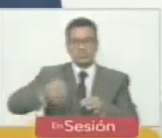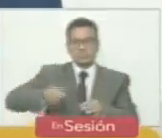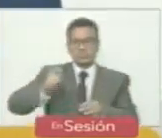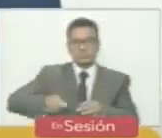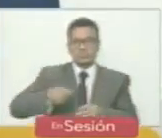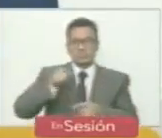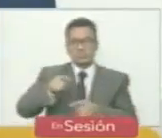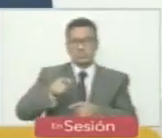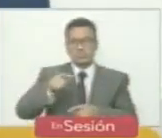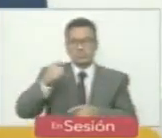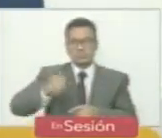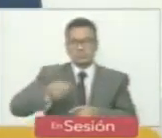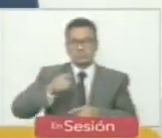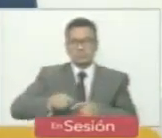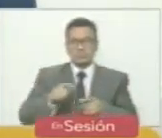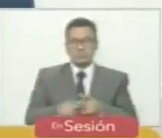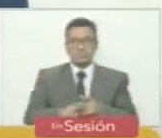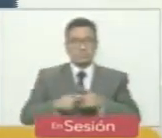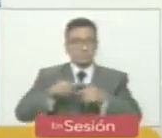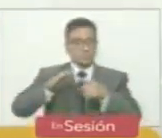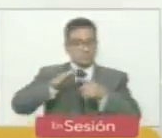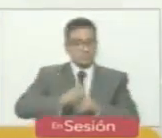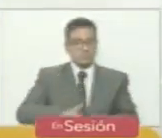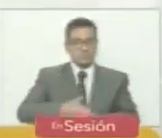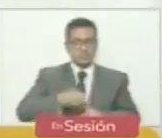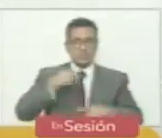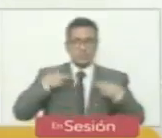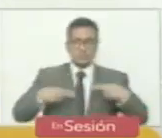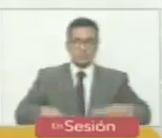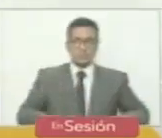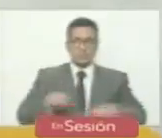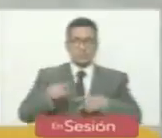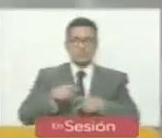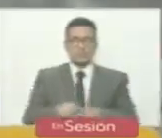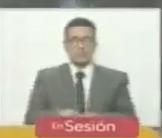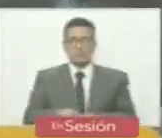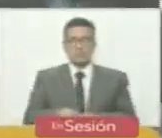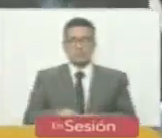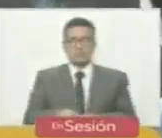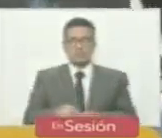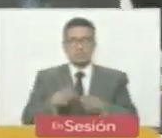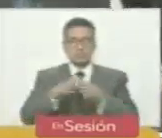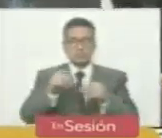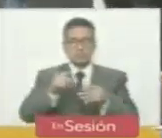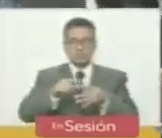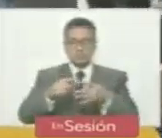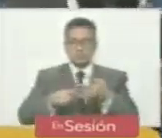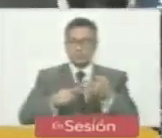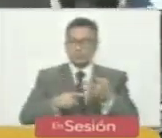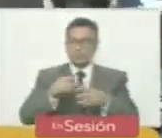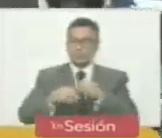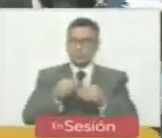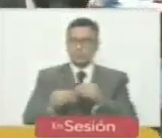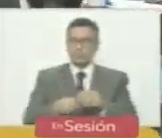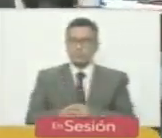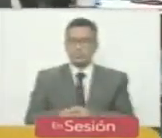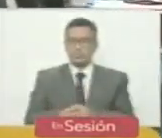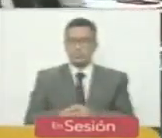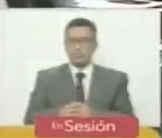a ese juez violador de derechos humanos, desapareció las evidencias y en consecuencia